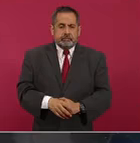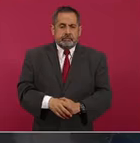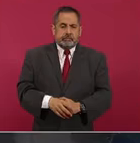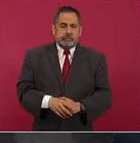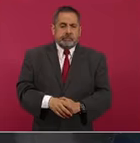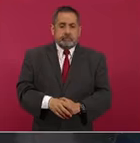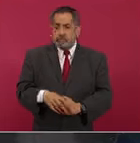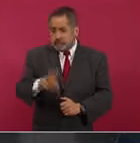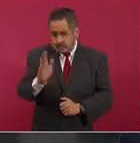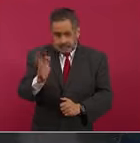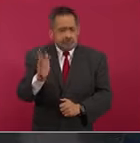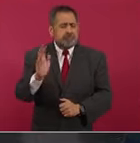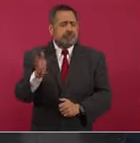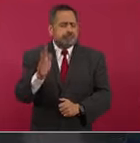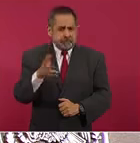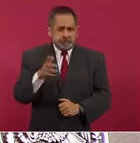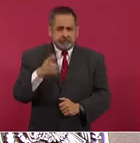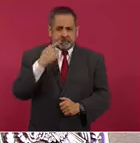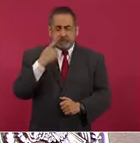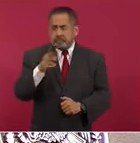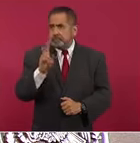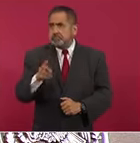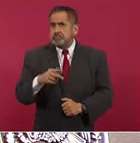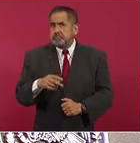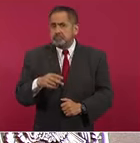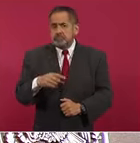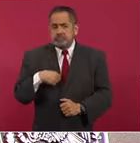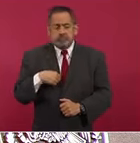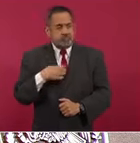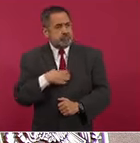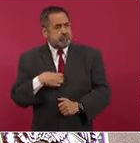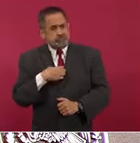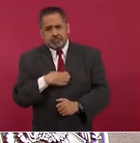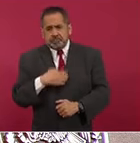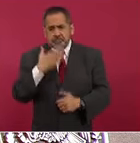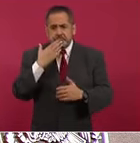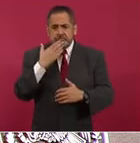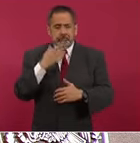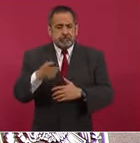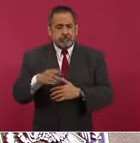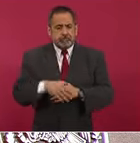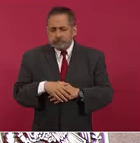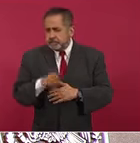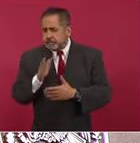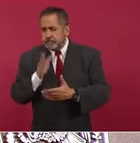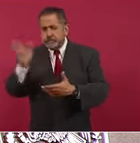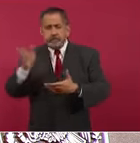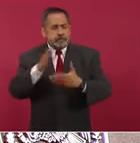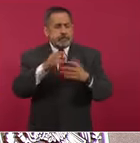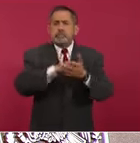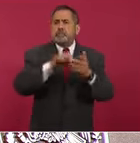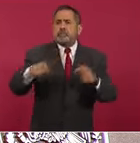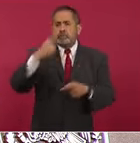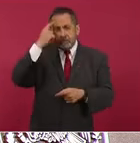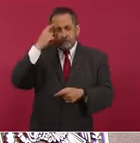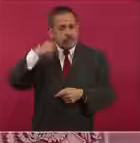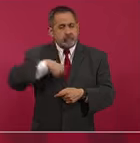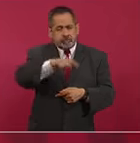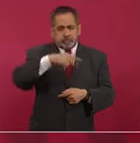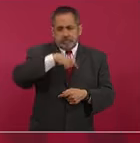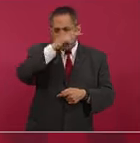semana. Pues ya están, ¿eh? O sea, de hecho, a mí me da mucho, insisto, me da mucho gusto porque en las visitas que hemos hecho, fui a Nayarit, por ejemplo, he